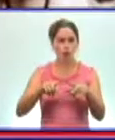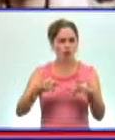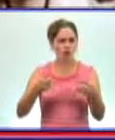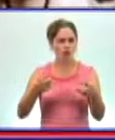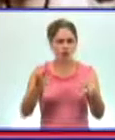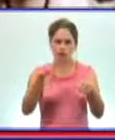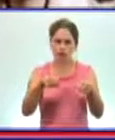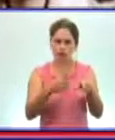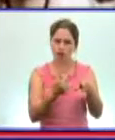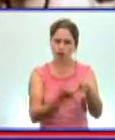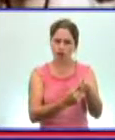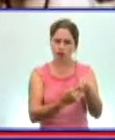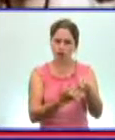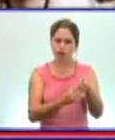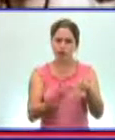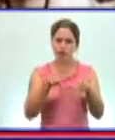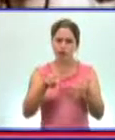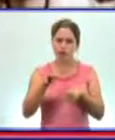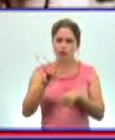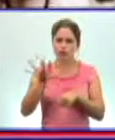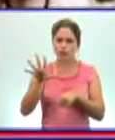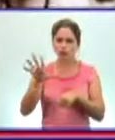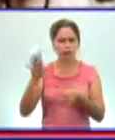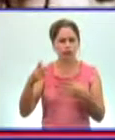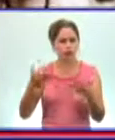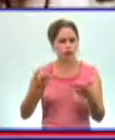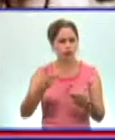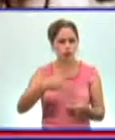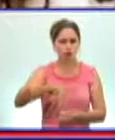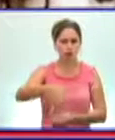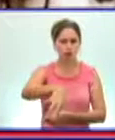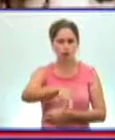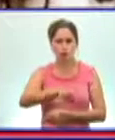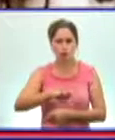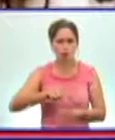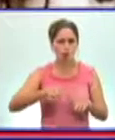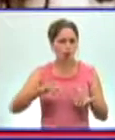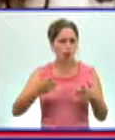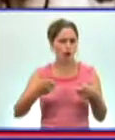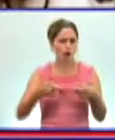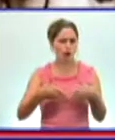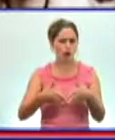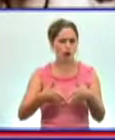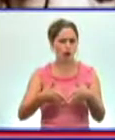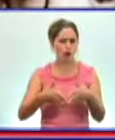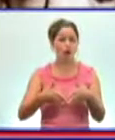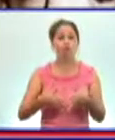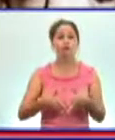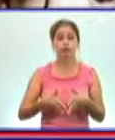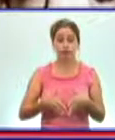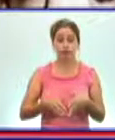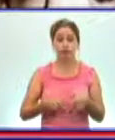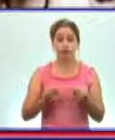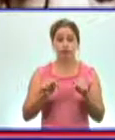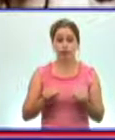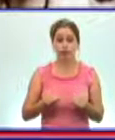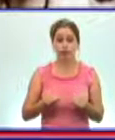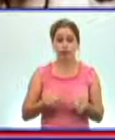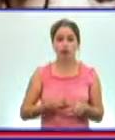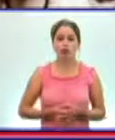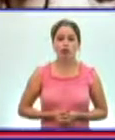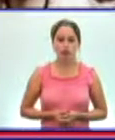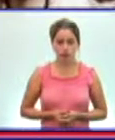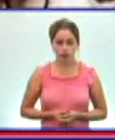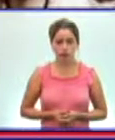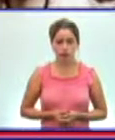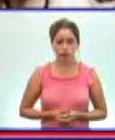independientemente de las circunstancias en las que se desarrolla esa figura, ese hecho histórico? Pues